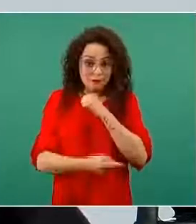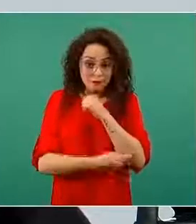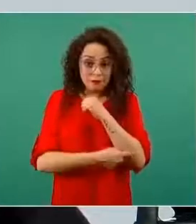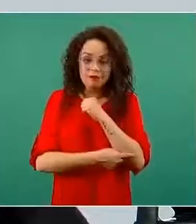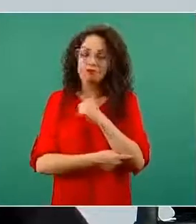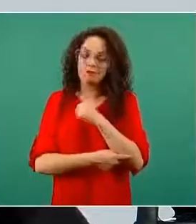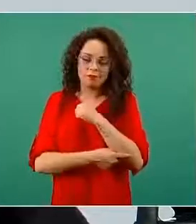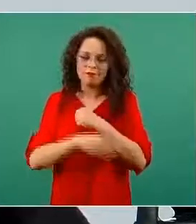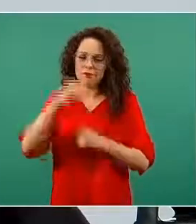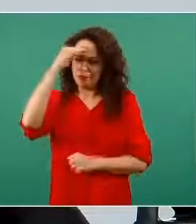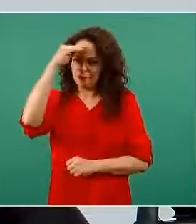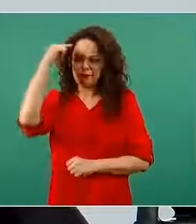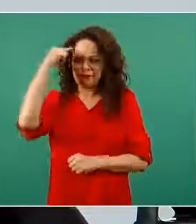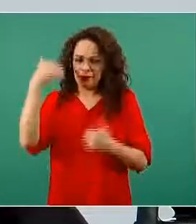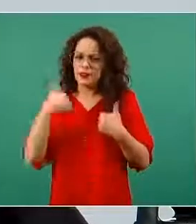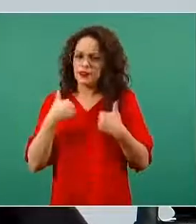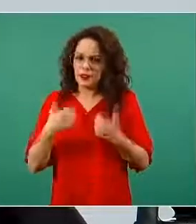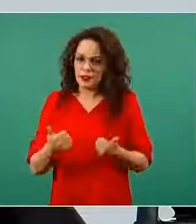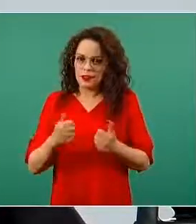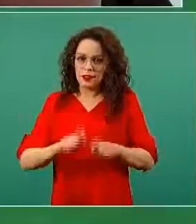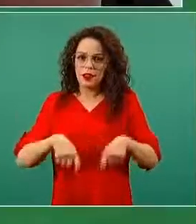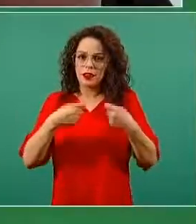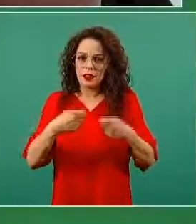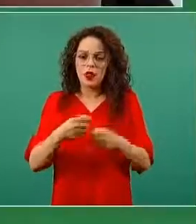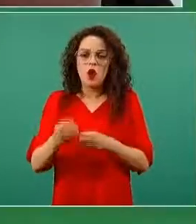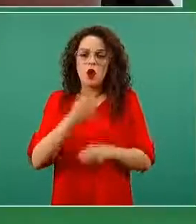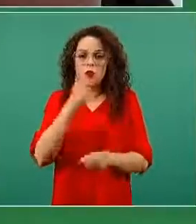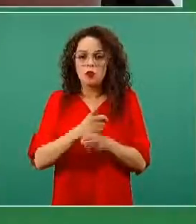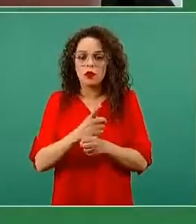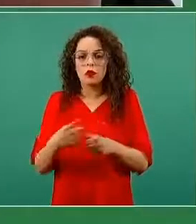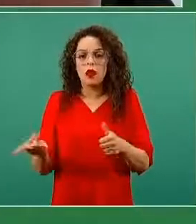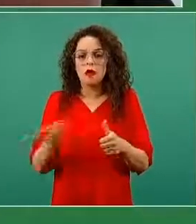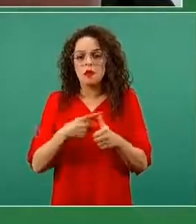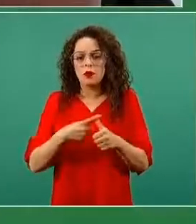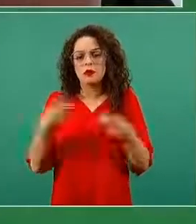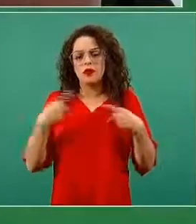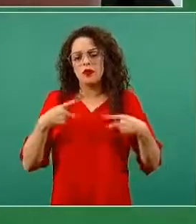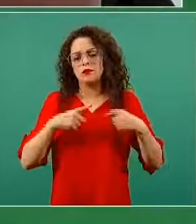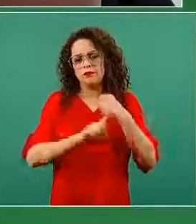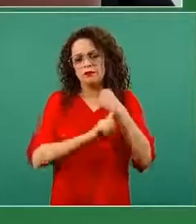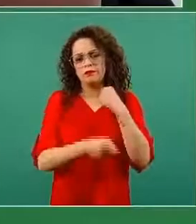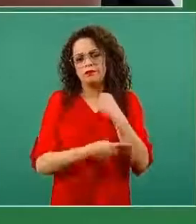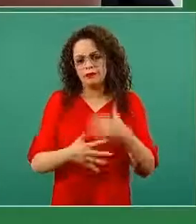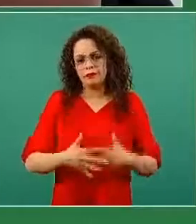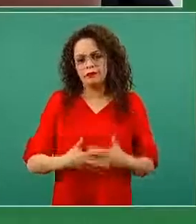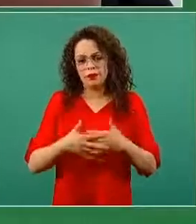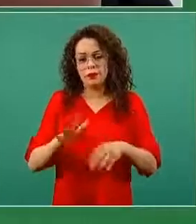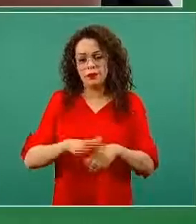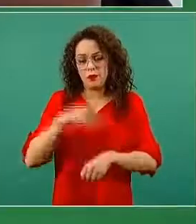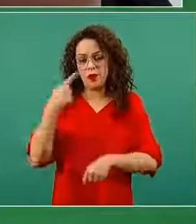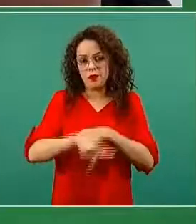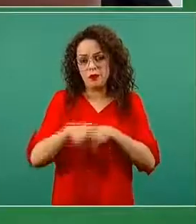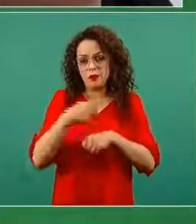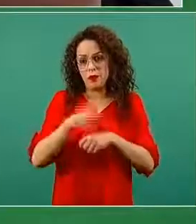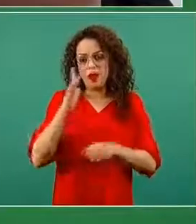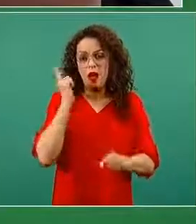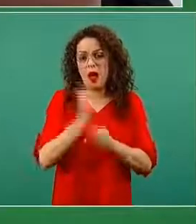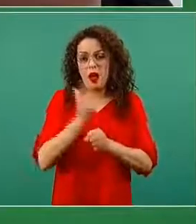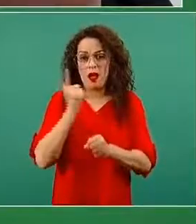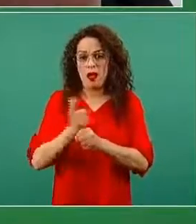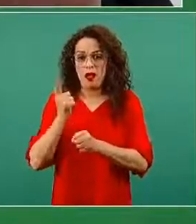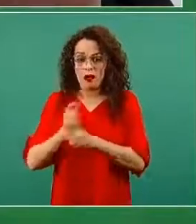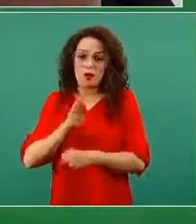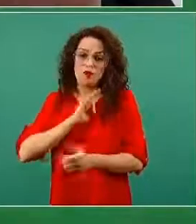que esta priorización que se ha hecho es por el riesgo tan aumentado que hemos identificado en